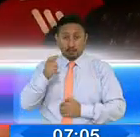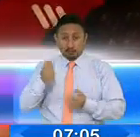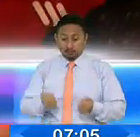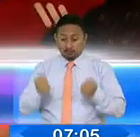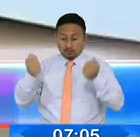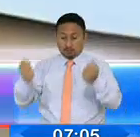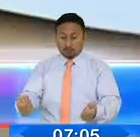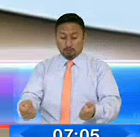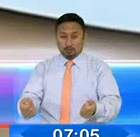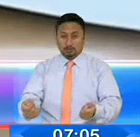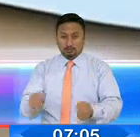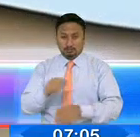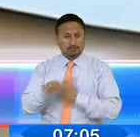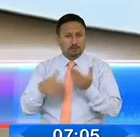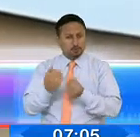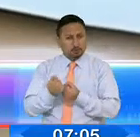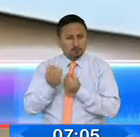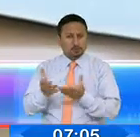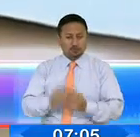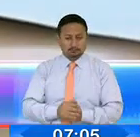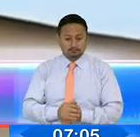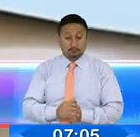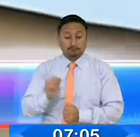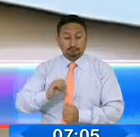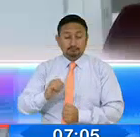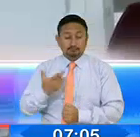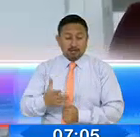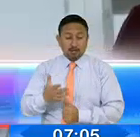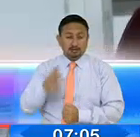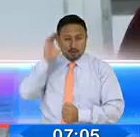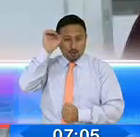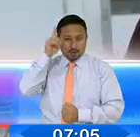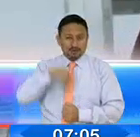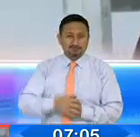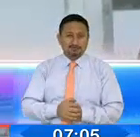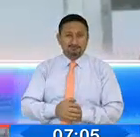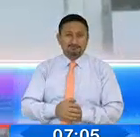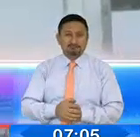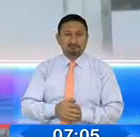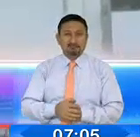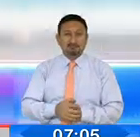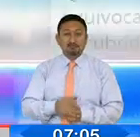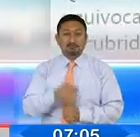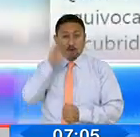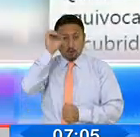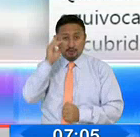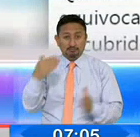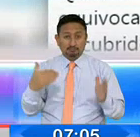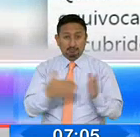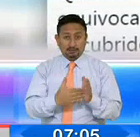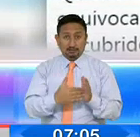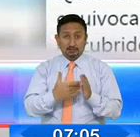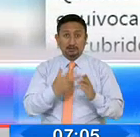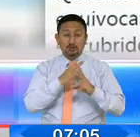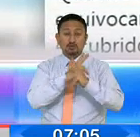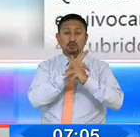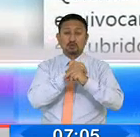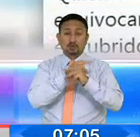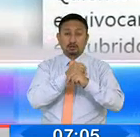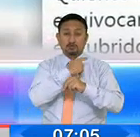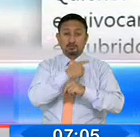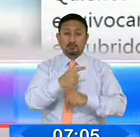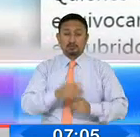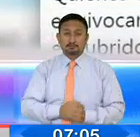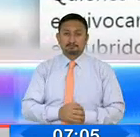Salazar información. No faltaron los comentarios en contra de la ex secretaria de Estado. Pero hoy, mediante su cuenta de Twitter, Romo